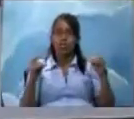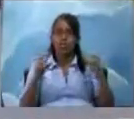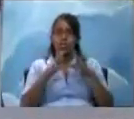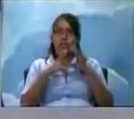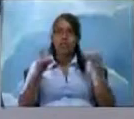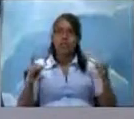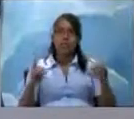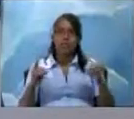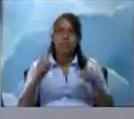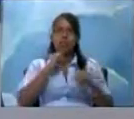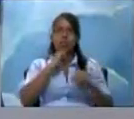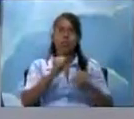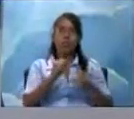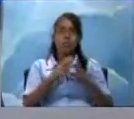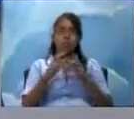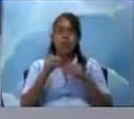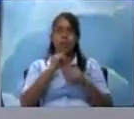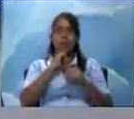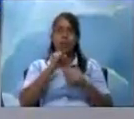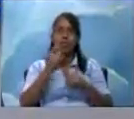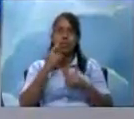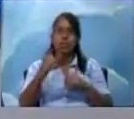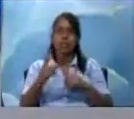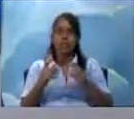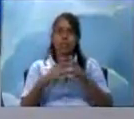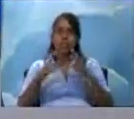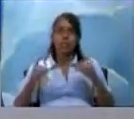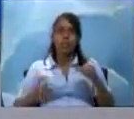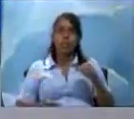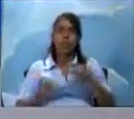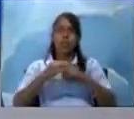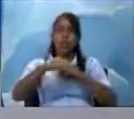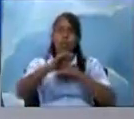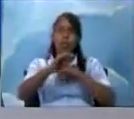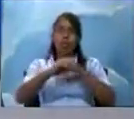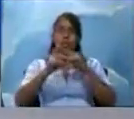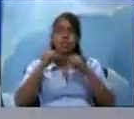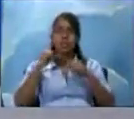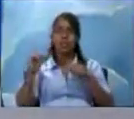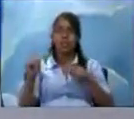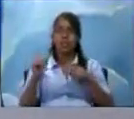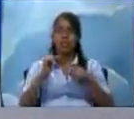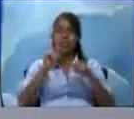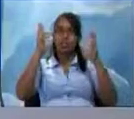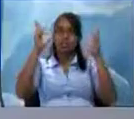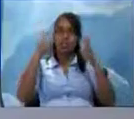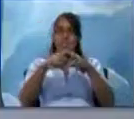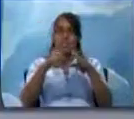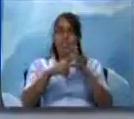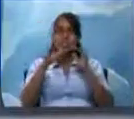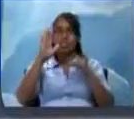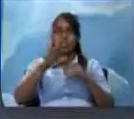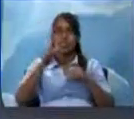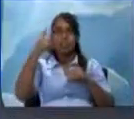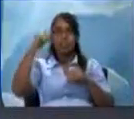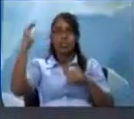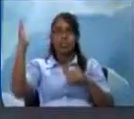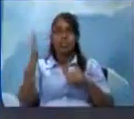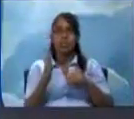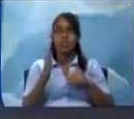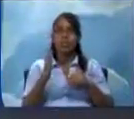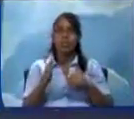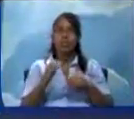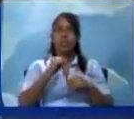Todo nos lo ha dado a conocer. Las cosas que están por venir, tanto